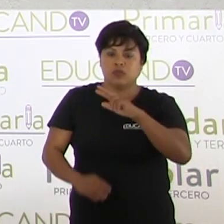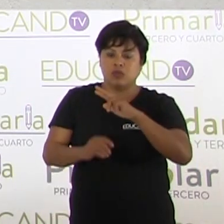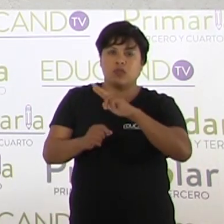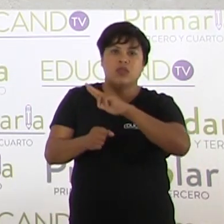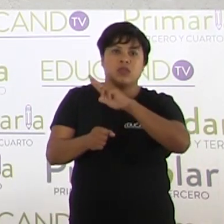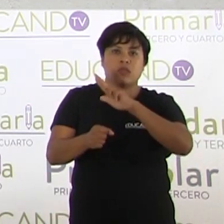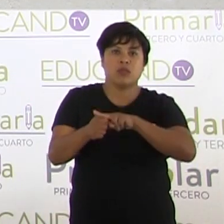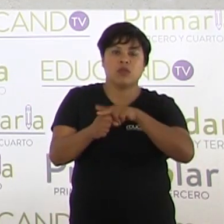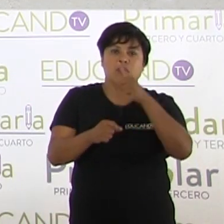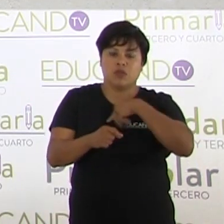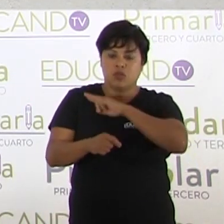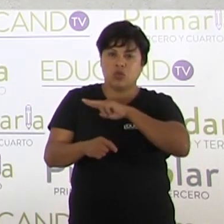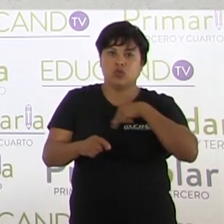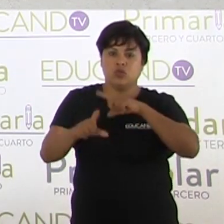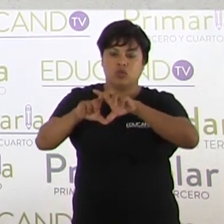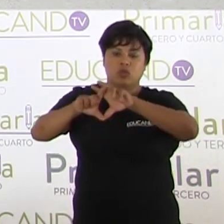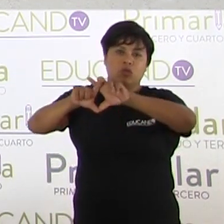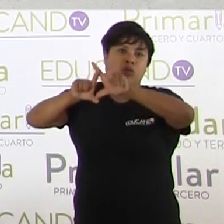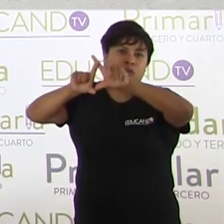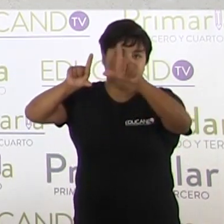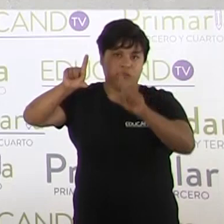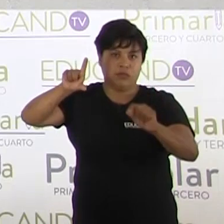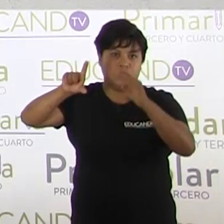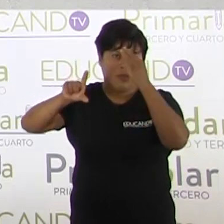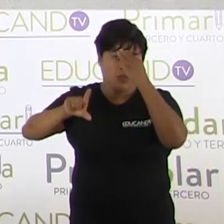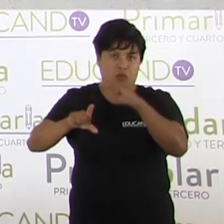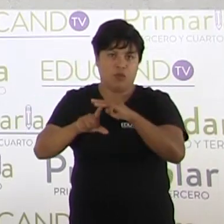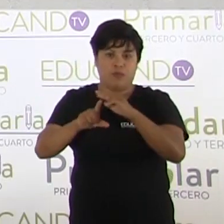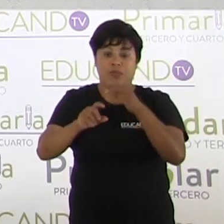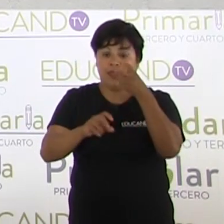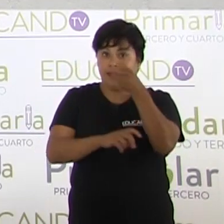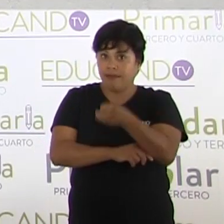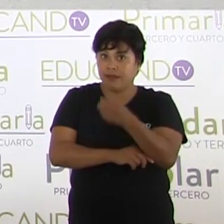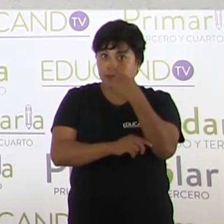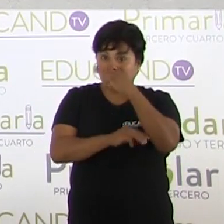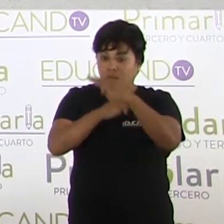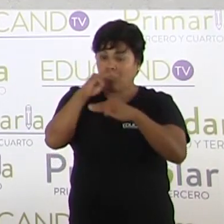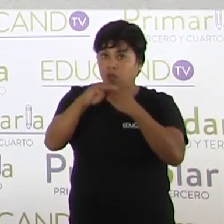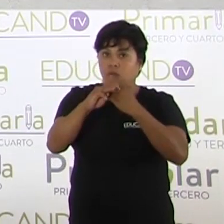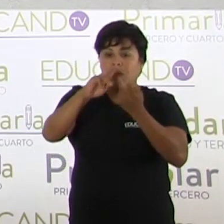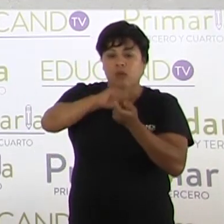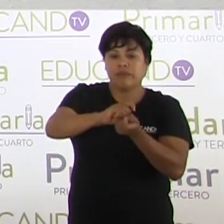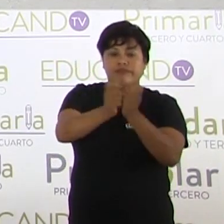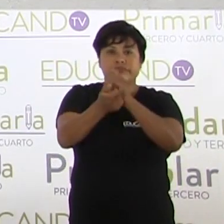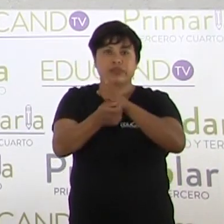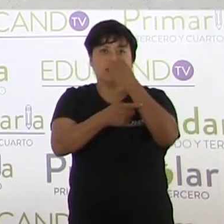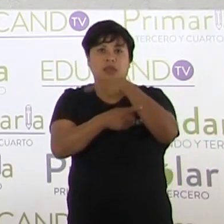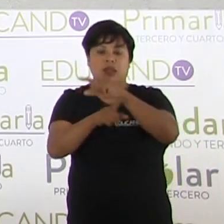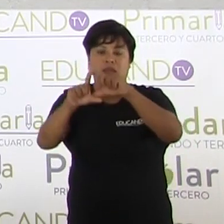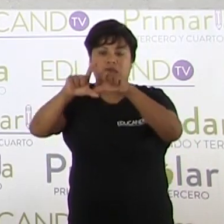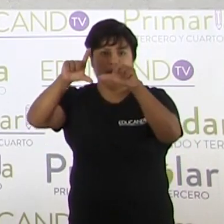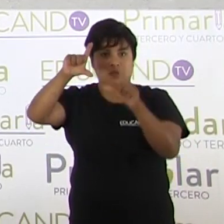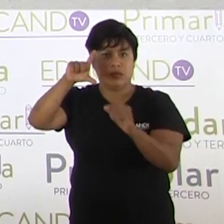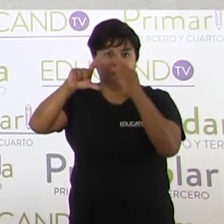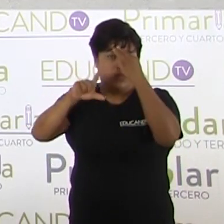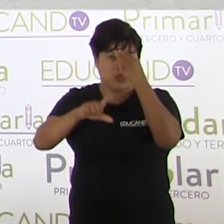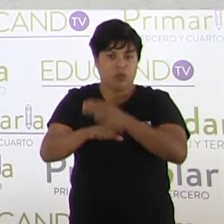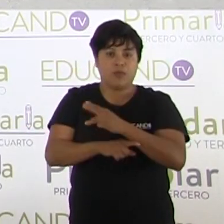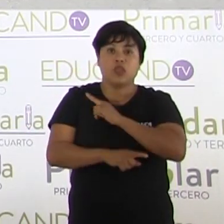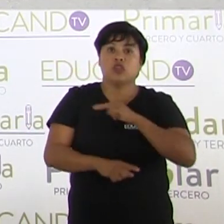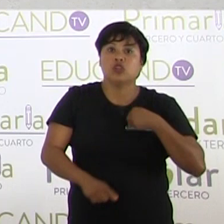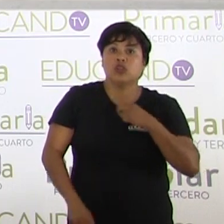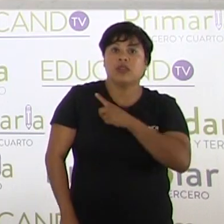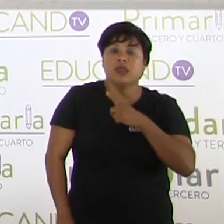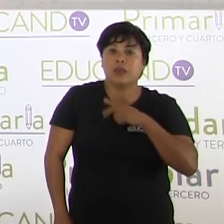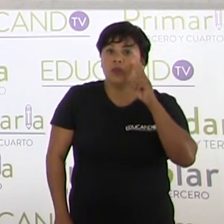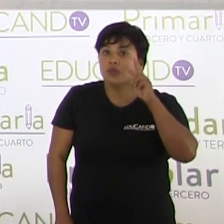nivel de nuestro país, México. Así también, para que lo tengas en cuenta, debemos